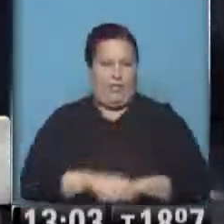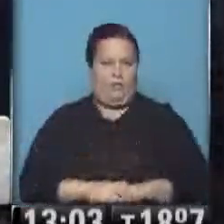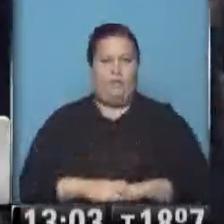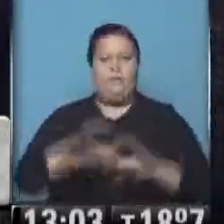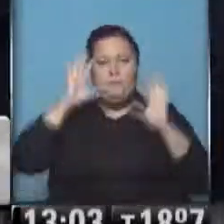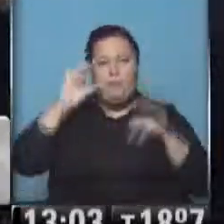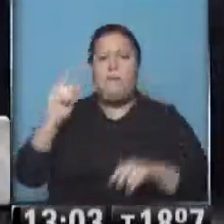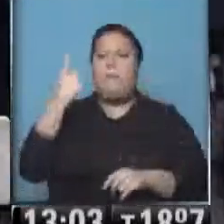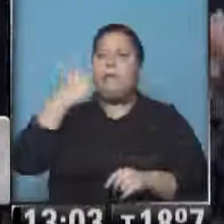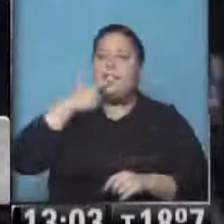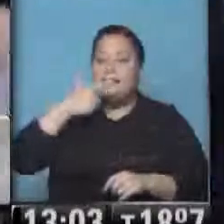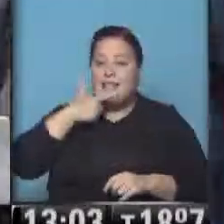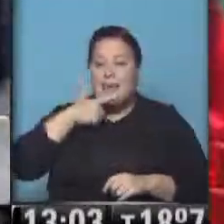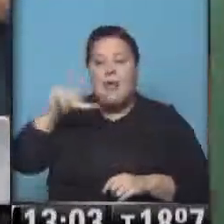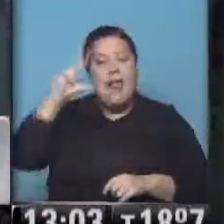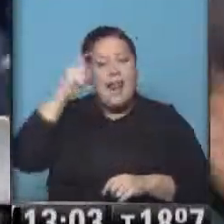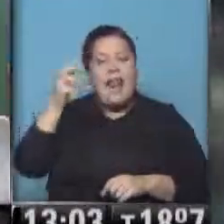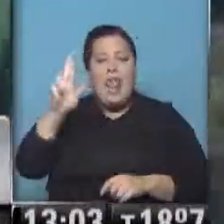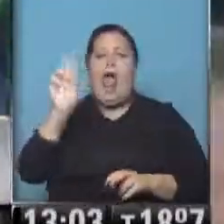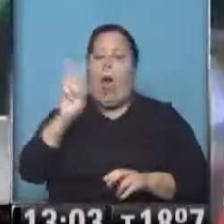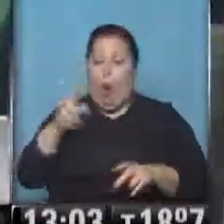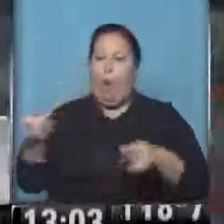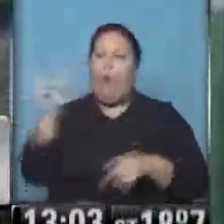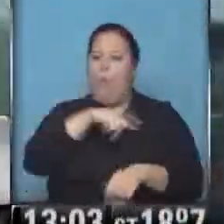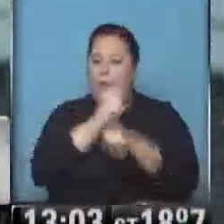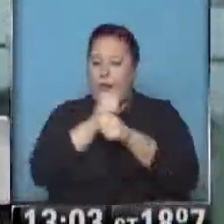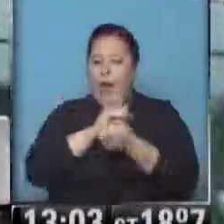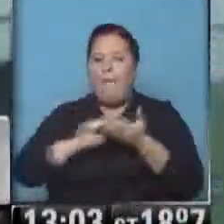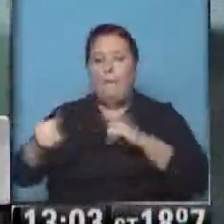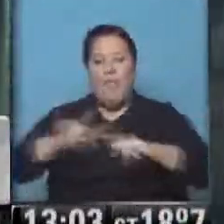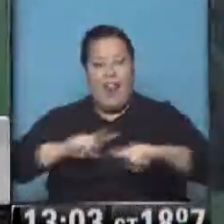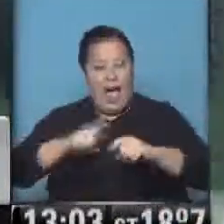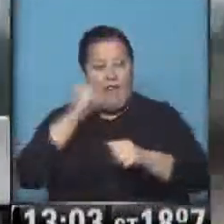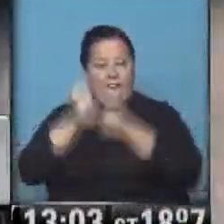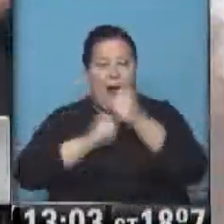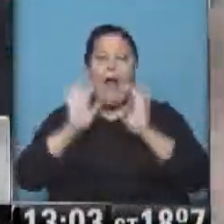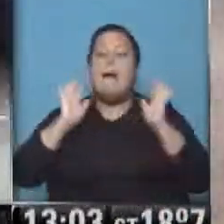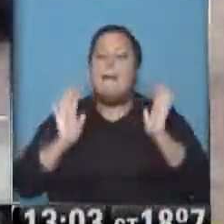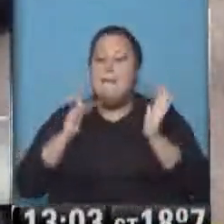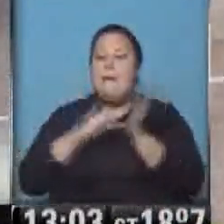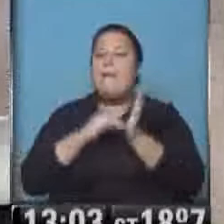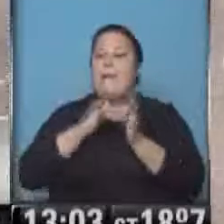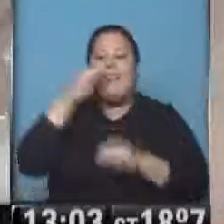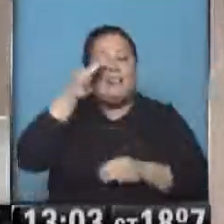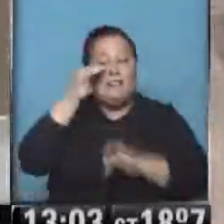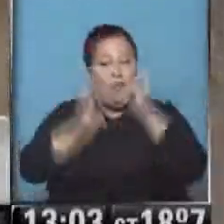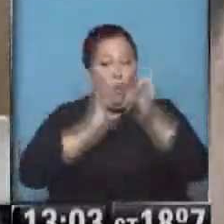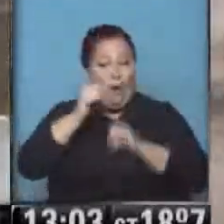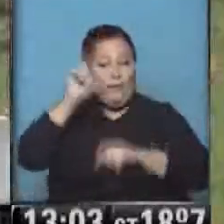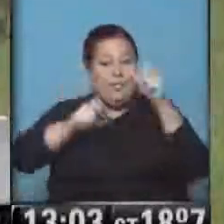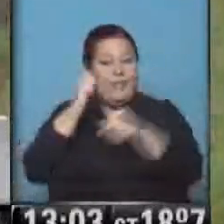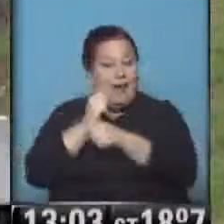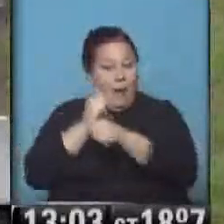el 1 de septiembre Lear finalmente había permitido el ingreso de los delegados a la fábrica, pero al hacerlo, de acuerdo a los testimonios de los